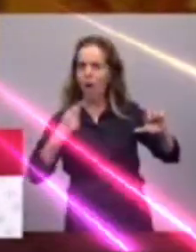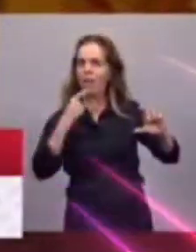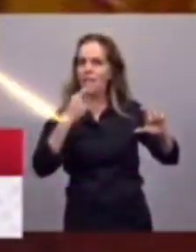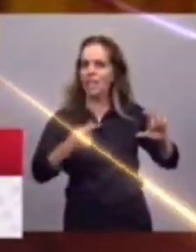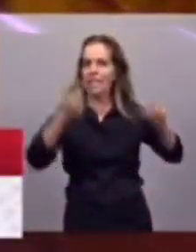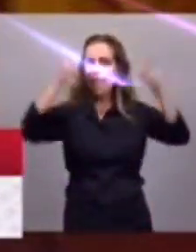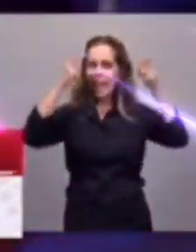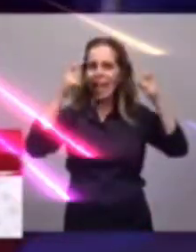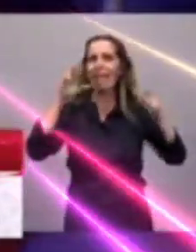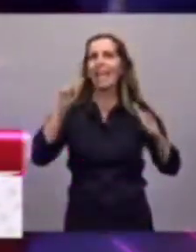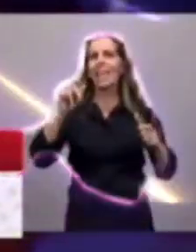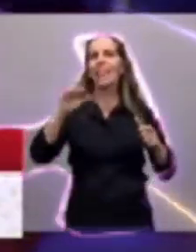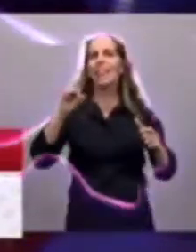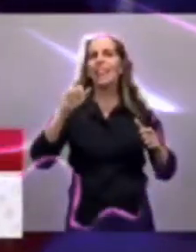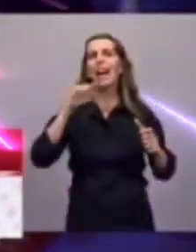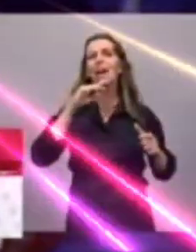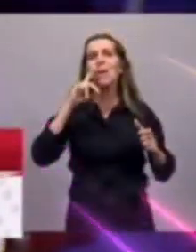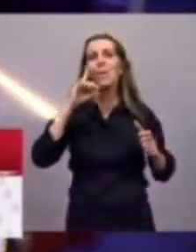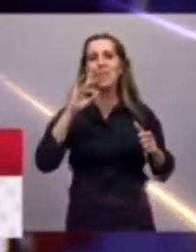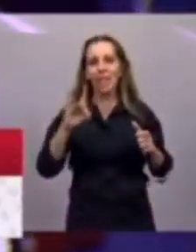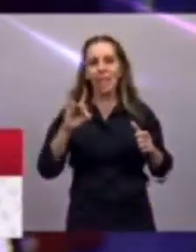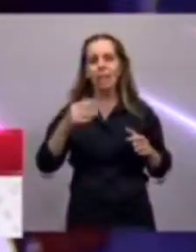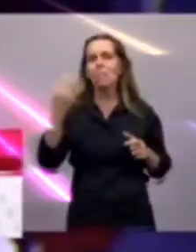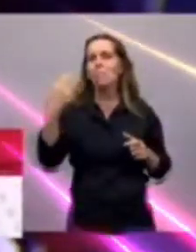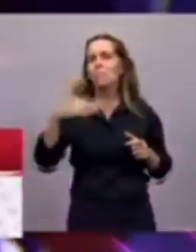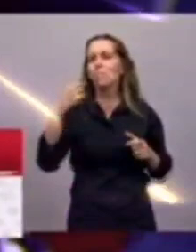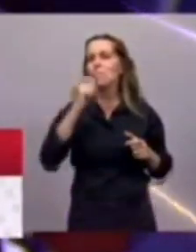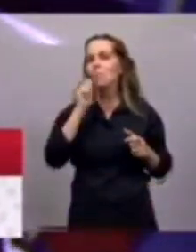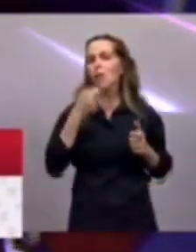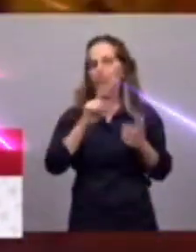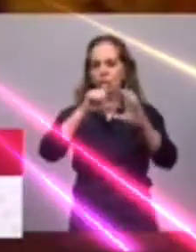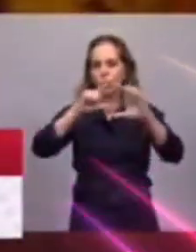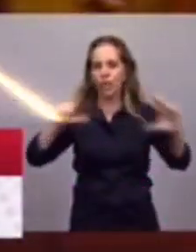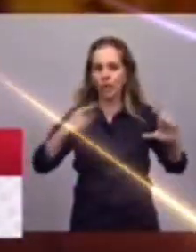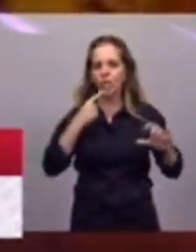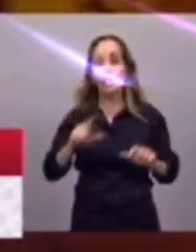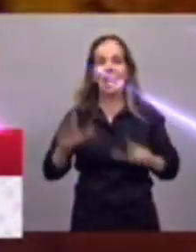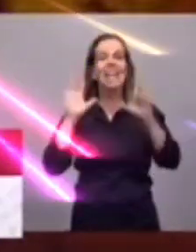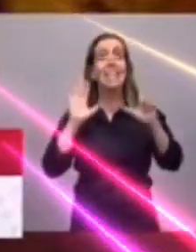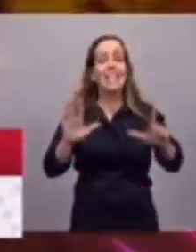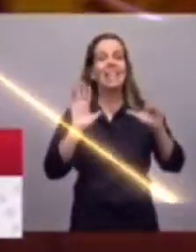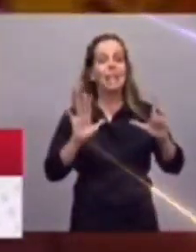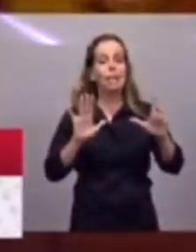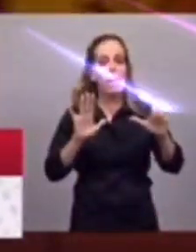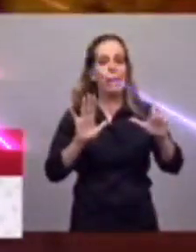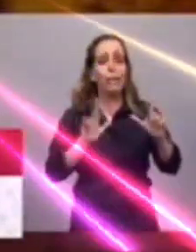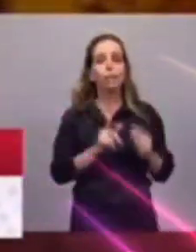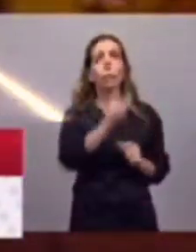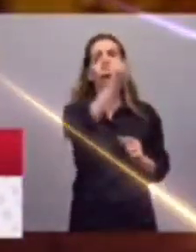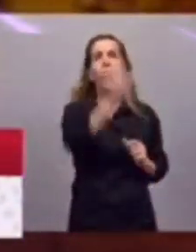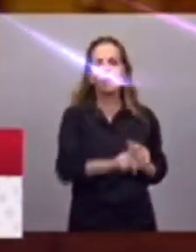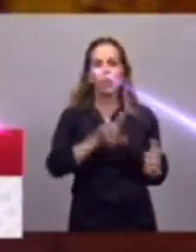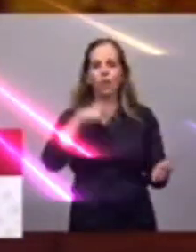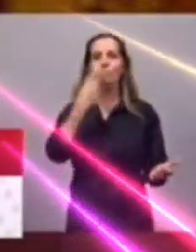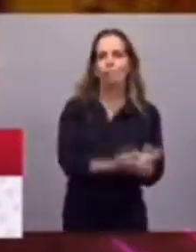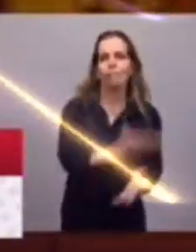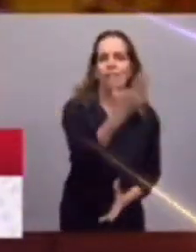David en los Salmos, que es magnífico, dice así: 7 veces se cae una persona